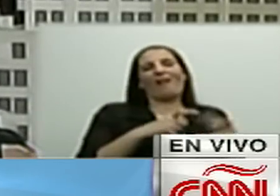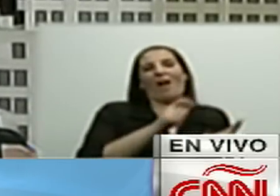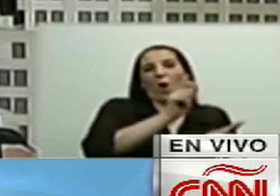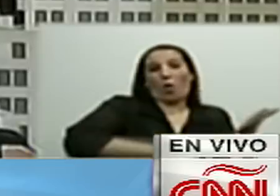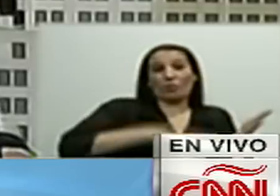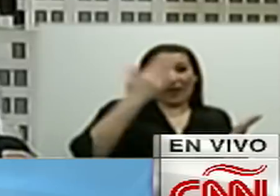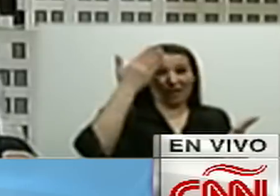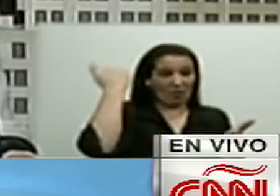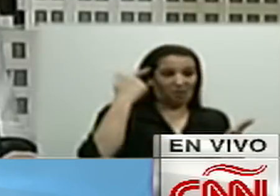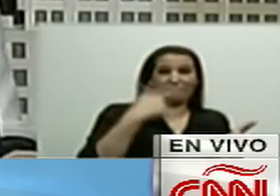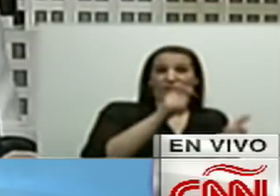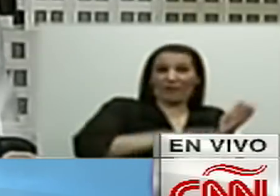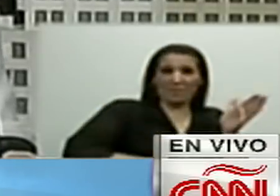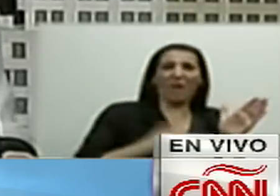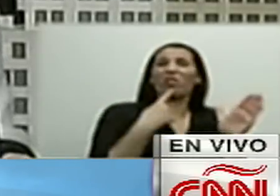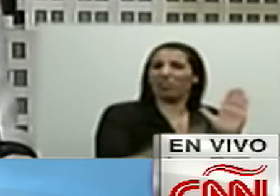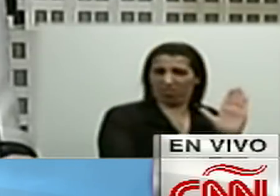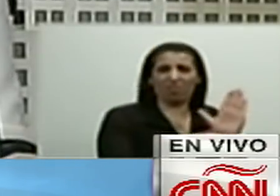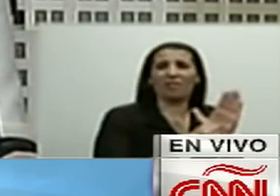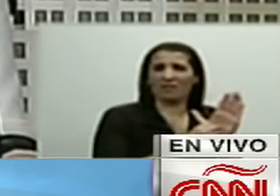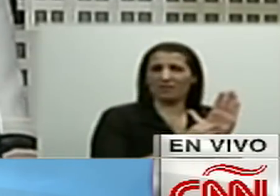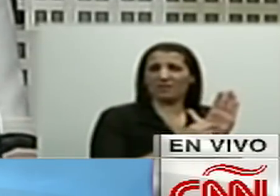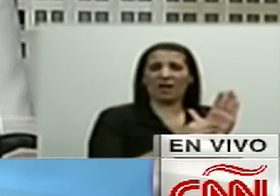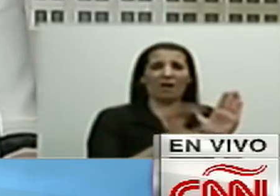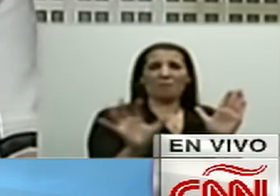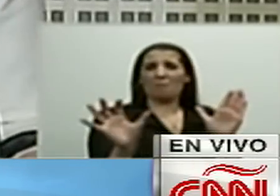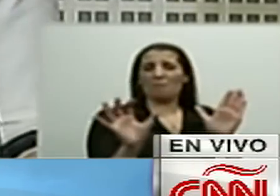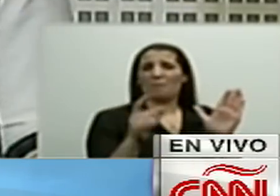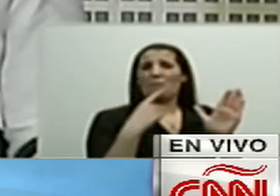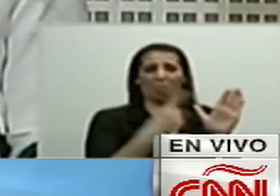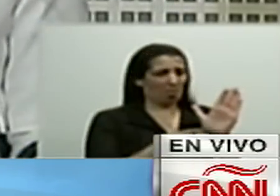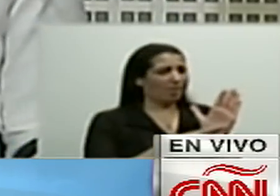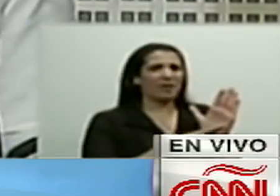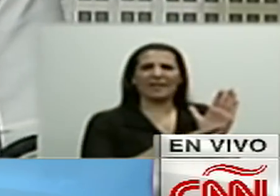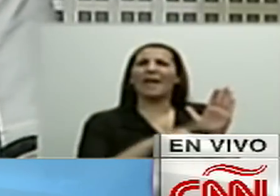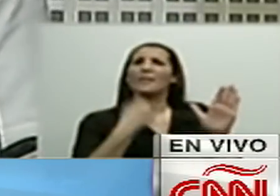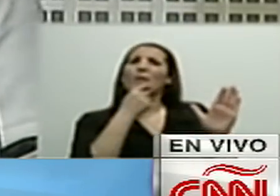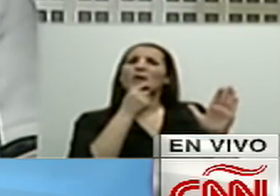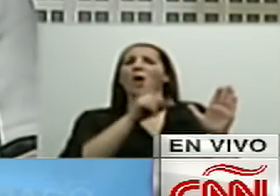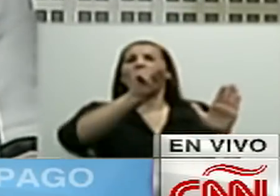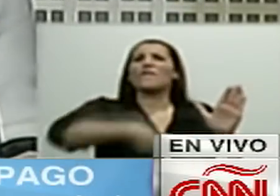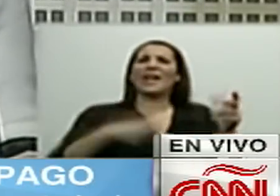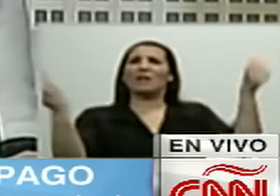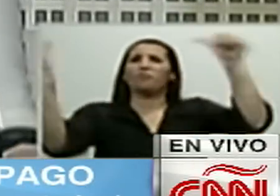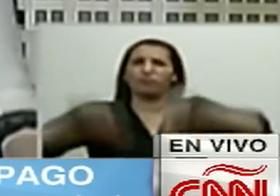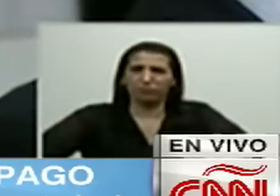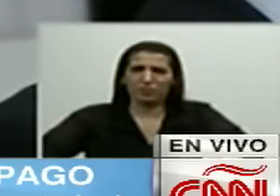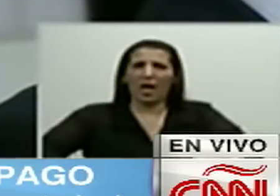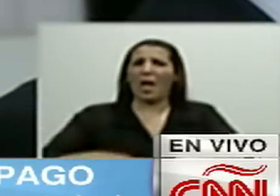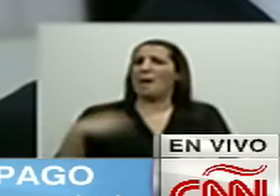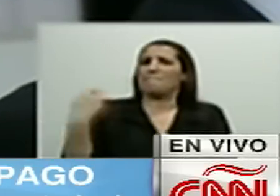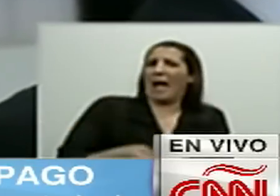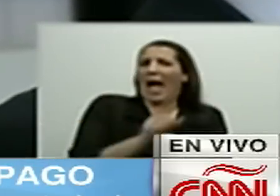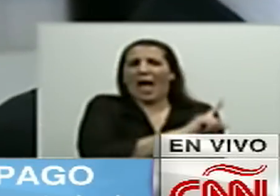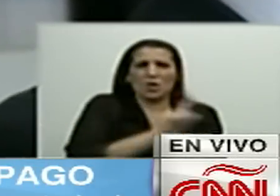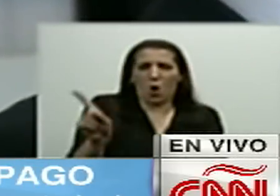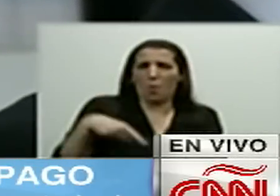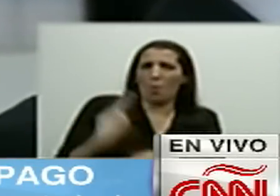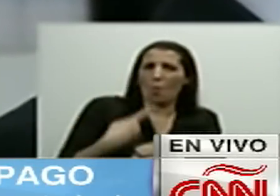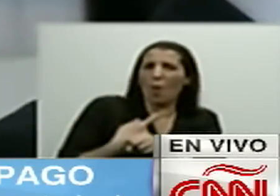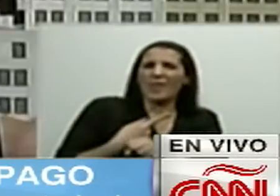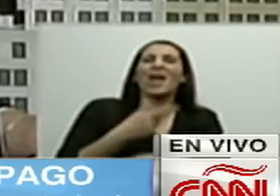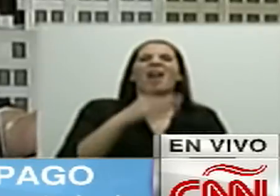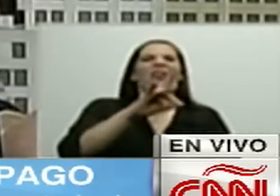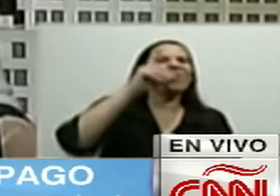contrato y y no figura ninguna como causa de defol la imposibilidad de cobro porque difol